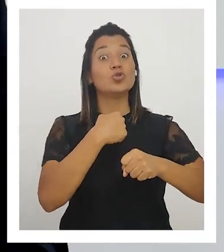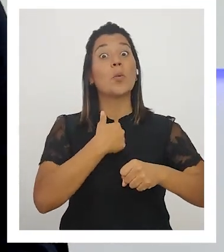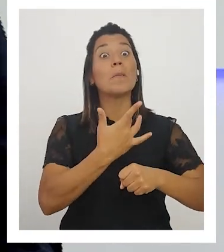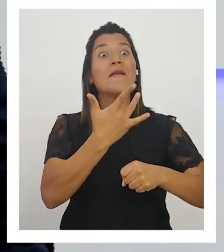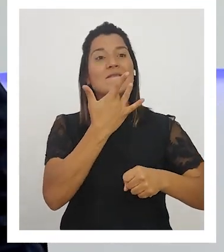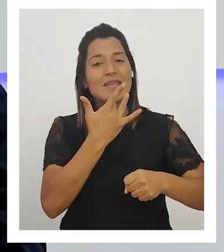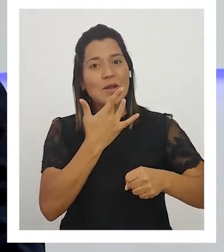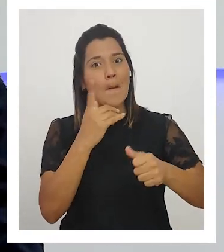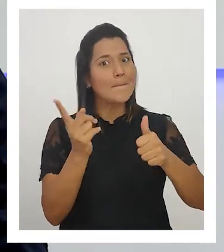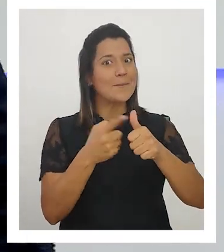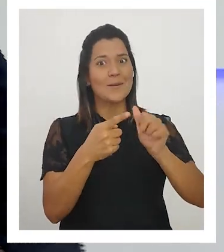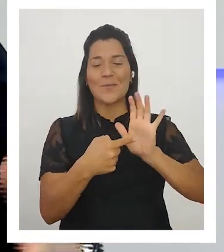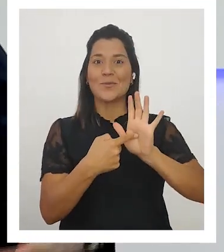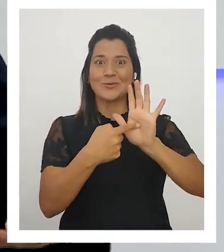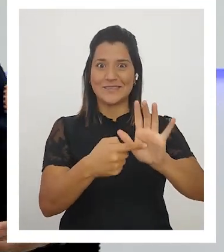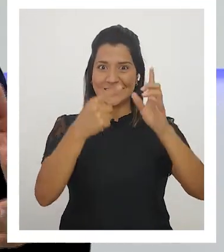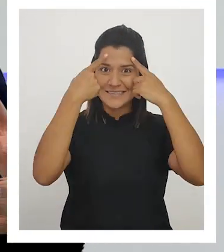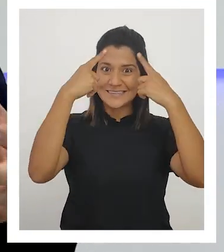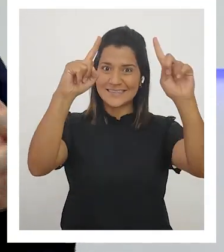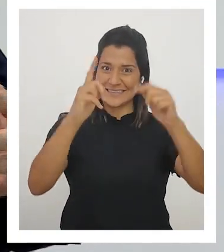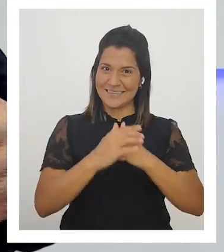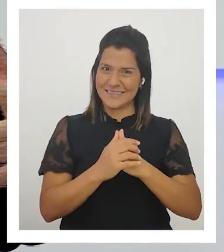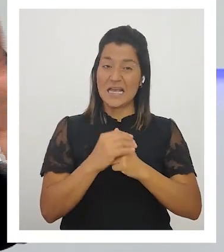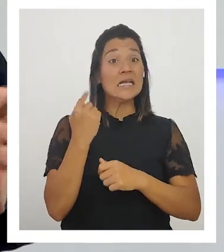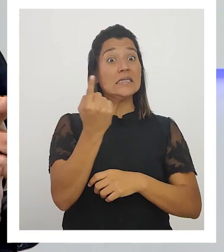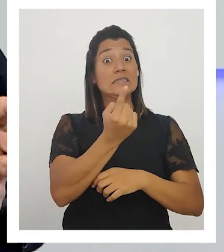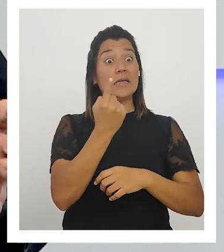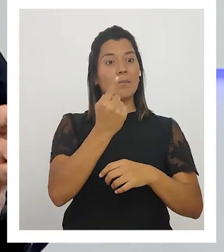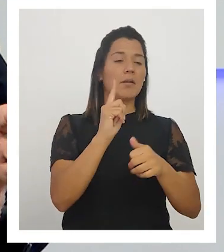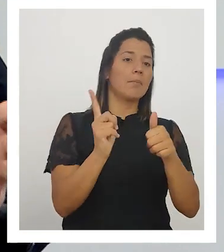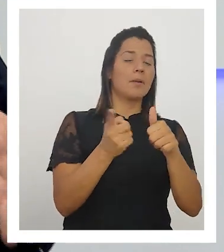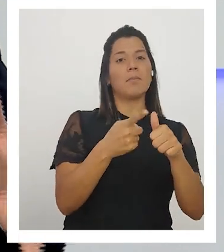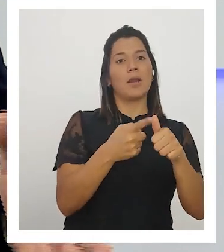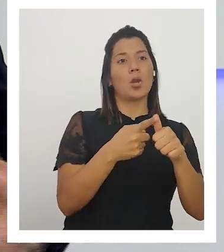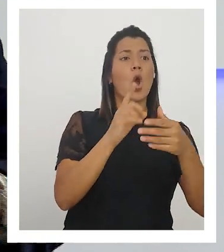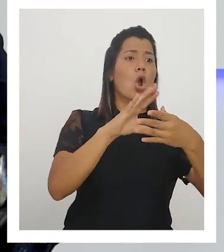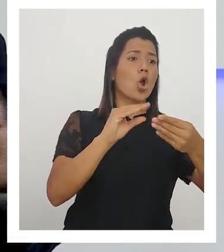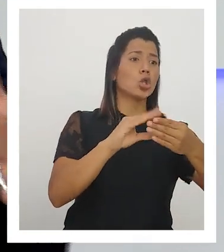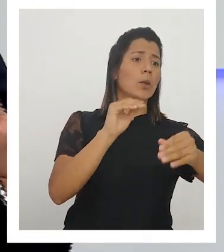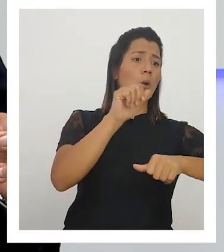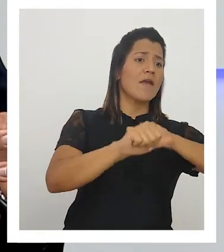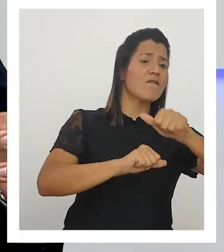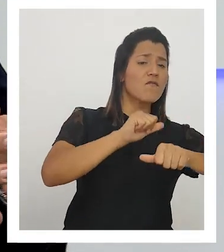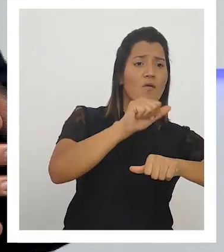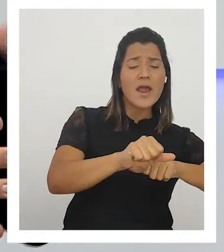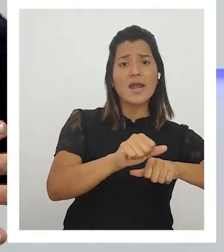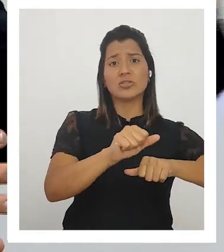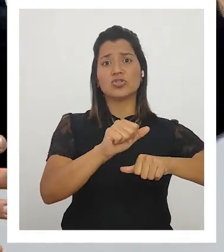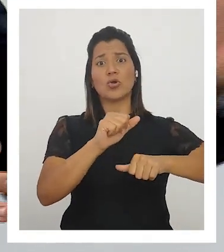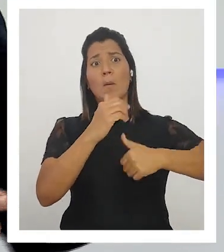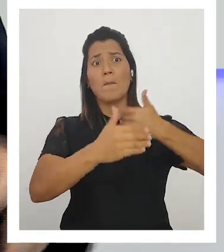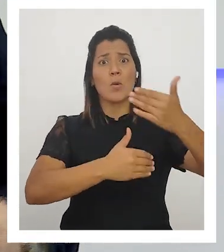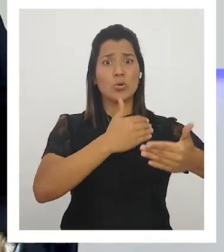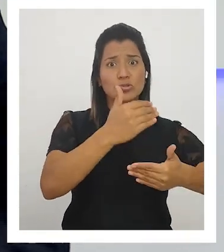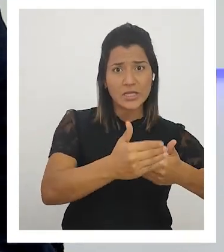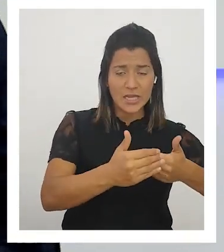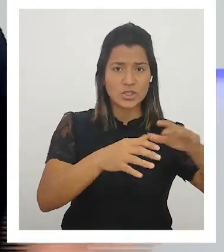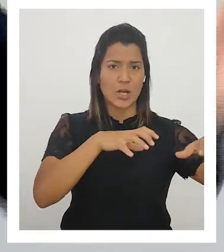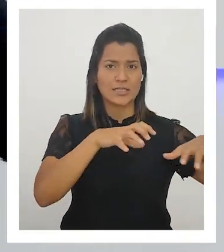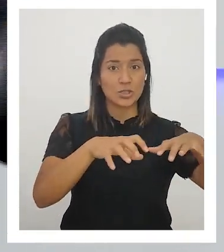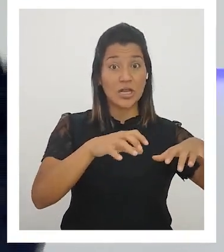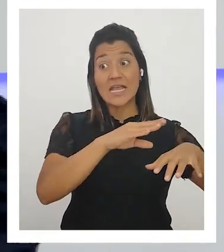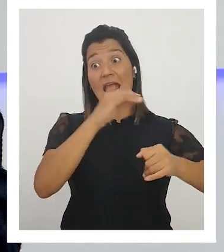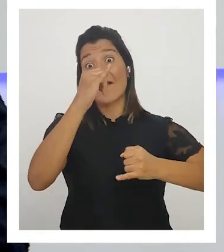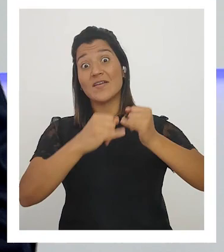resultados. Yo creo que siempre tendemos a contar primero todos los esfuerzos y las acciones y a lo último dejamos los